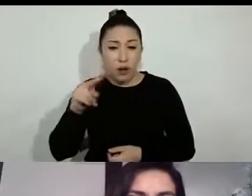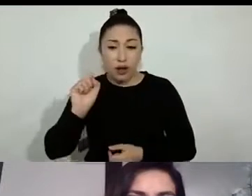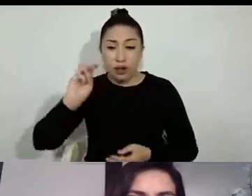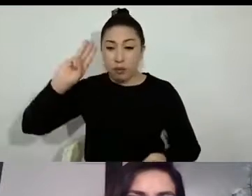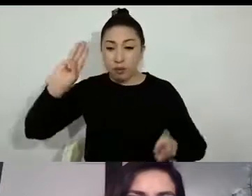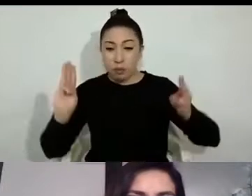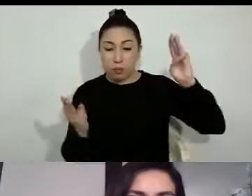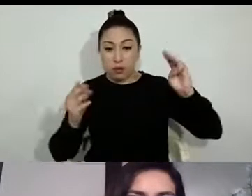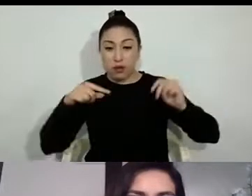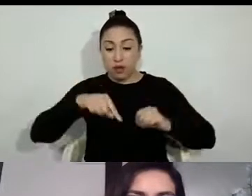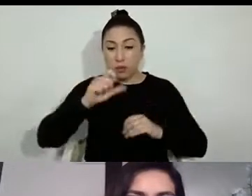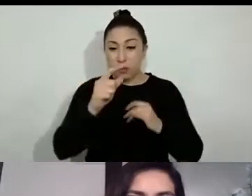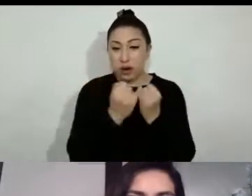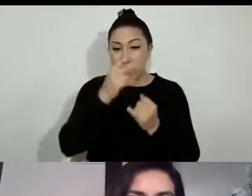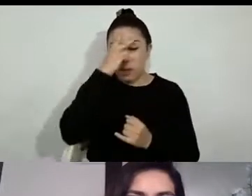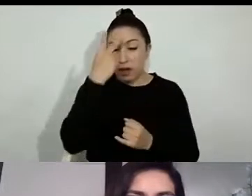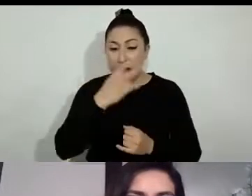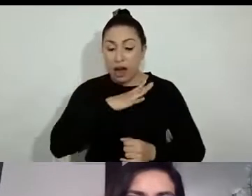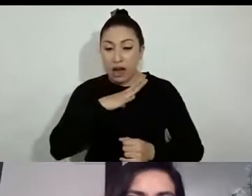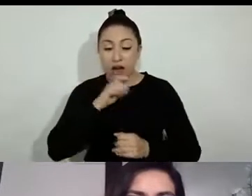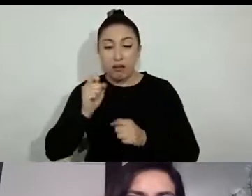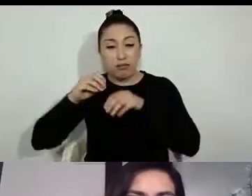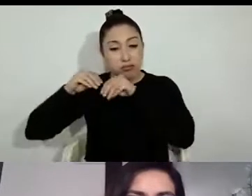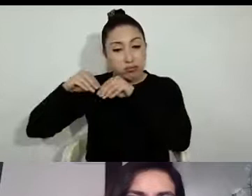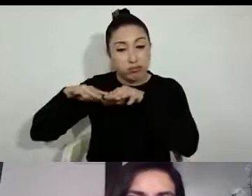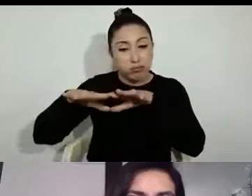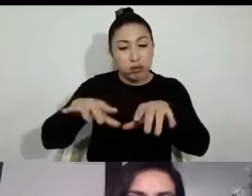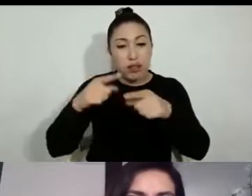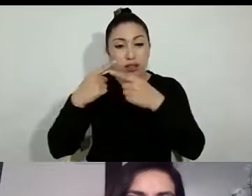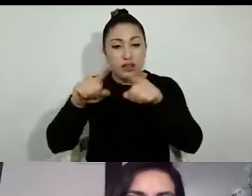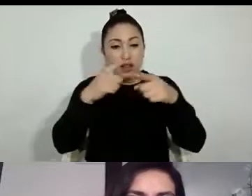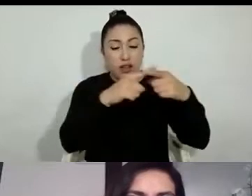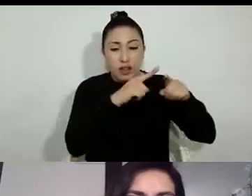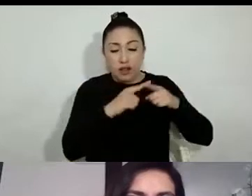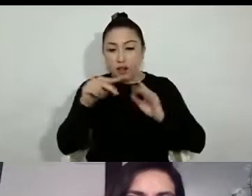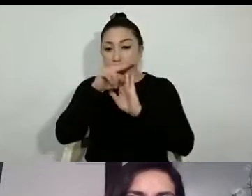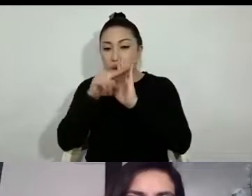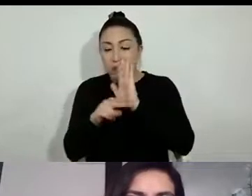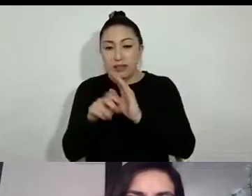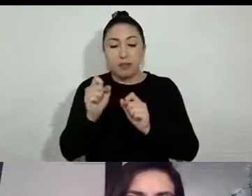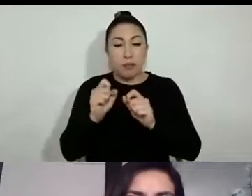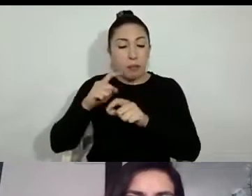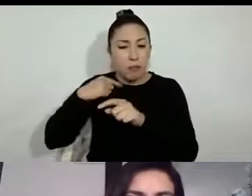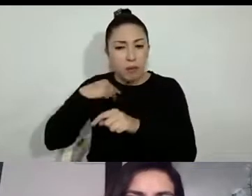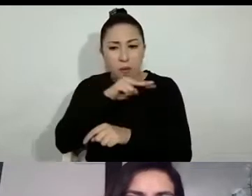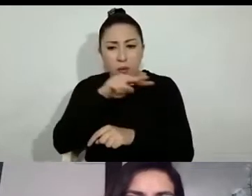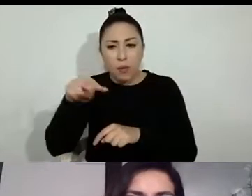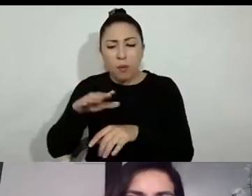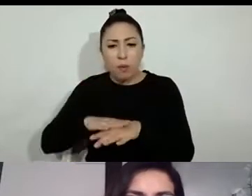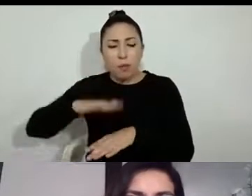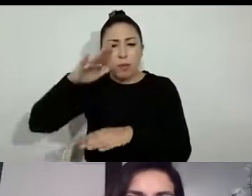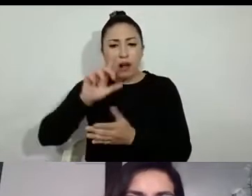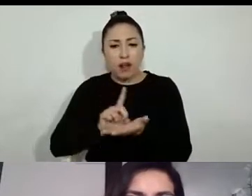que se redimensionan y cada vez más se convierten en el fiel de